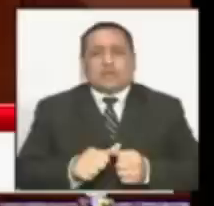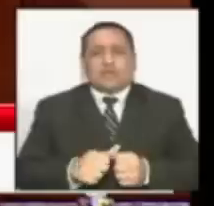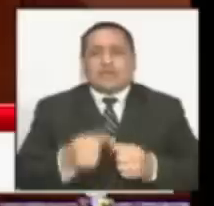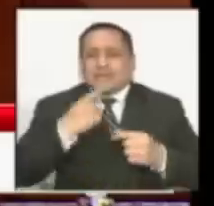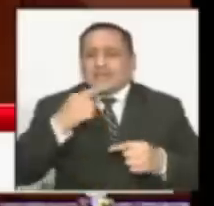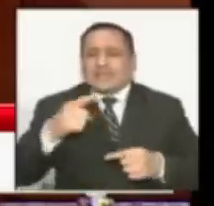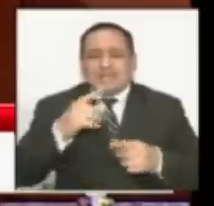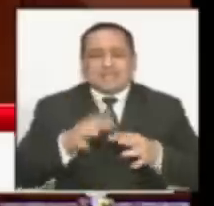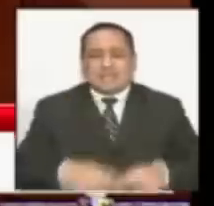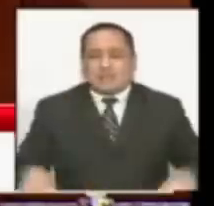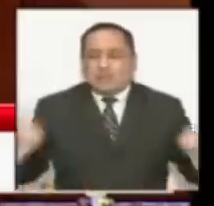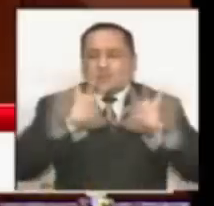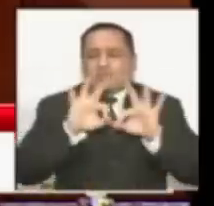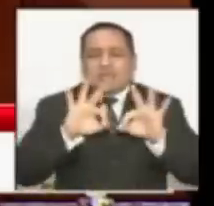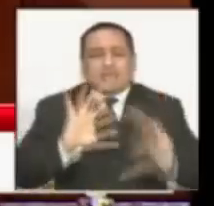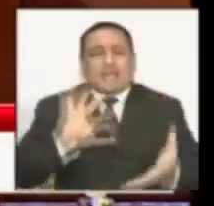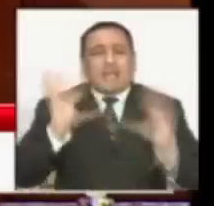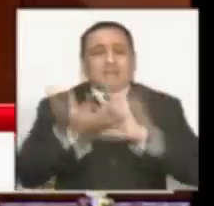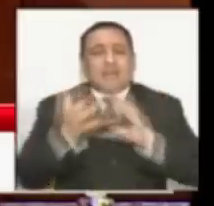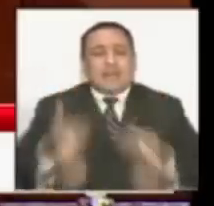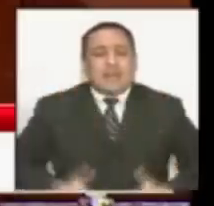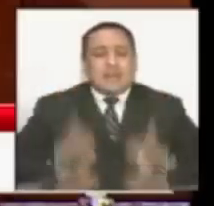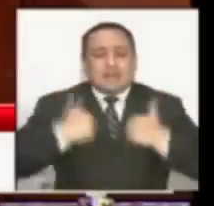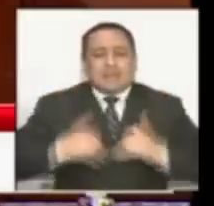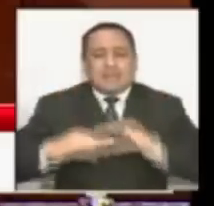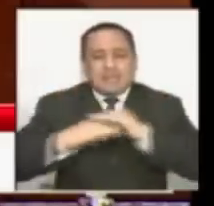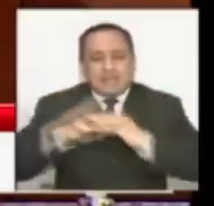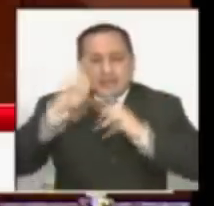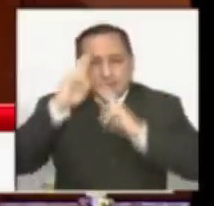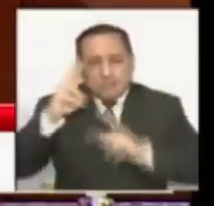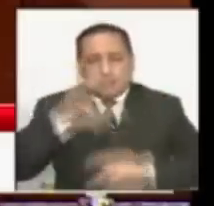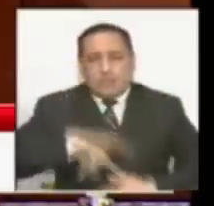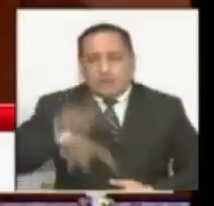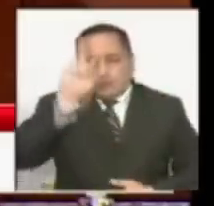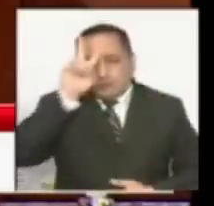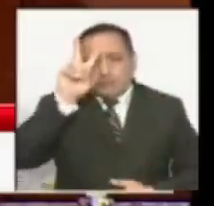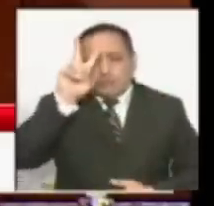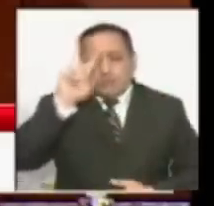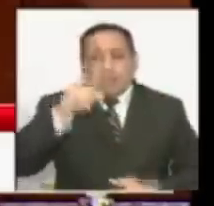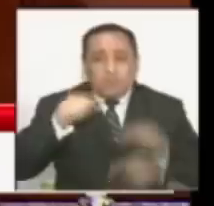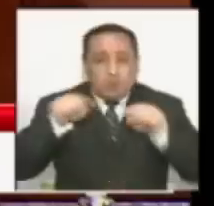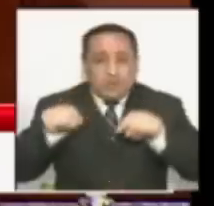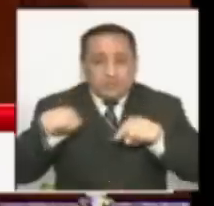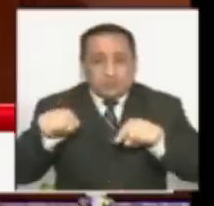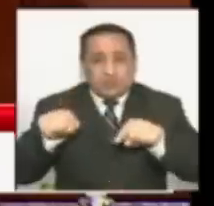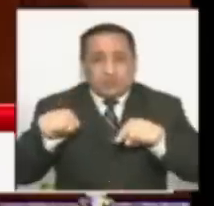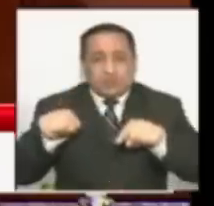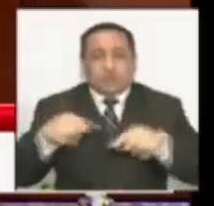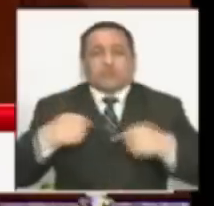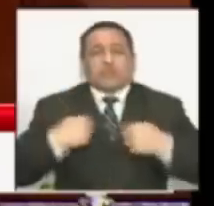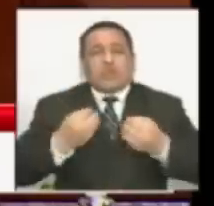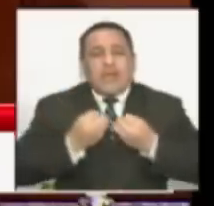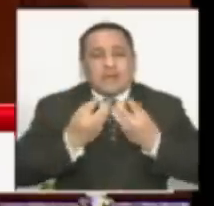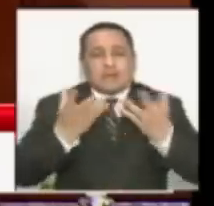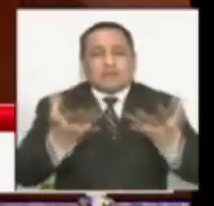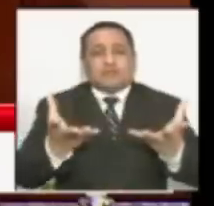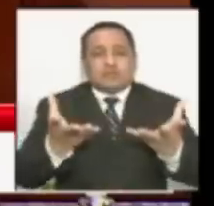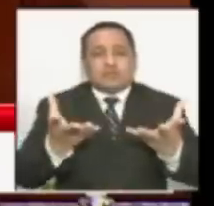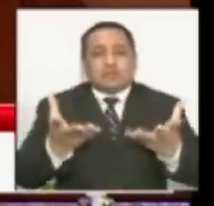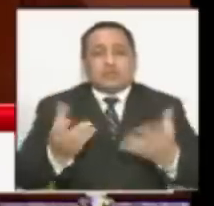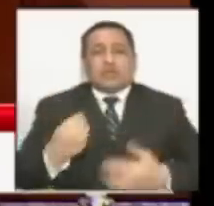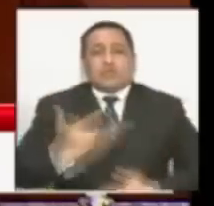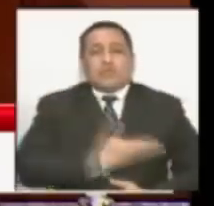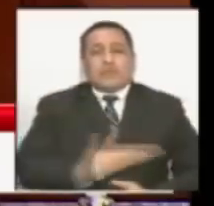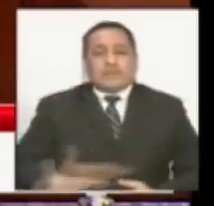que es preciso reformar la vida democrática de nuestro país. Para eso, anuncio,